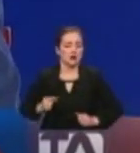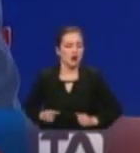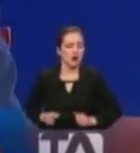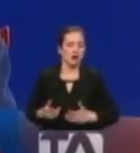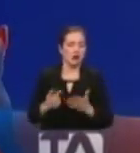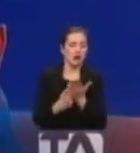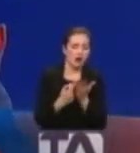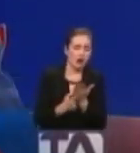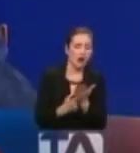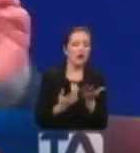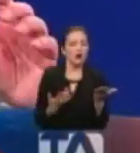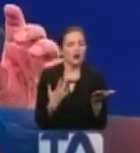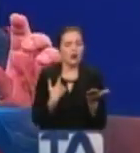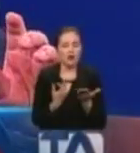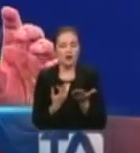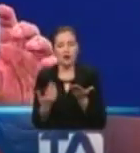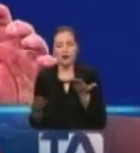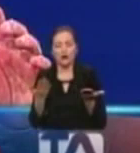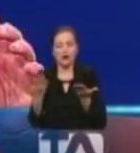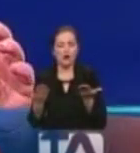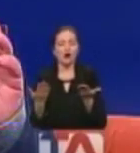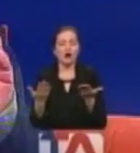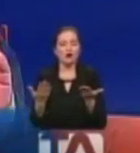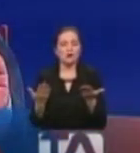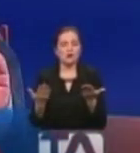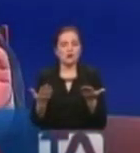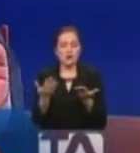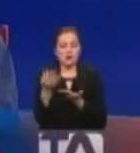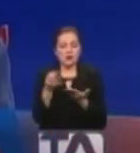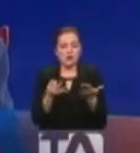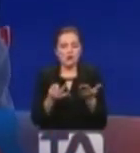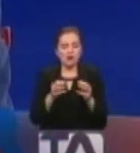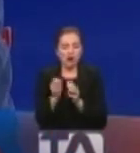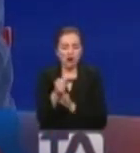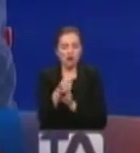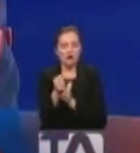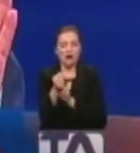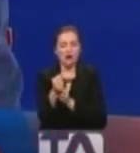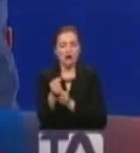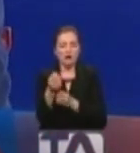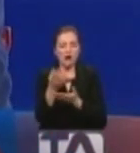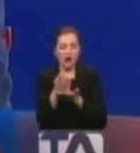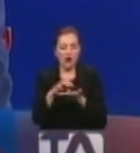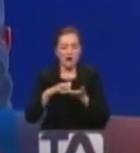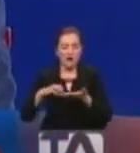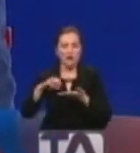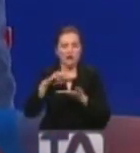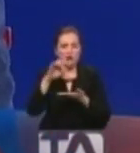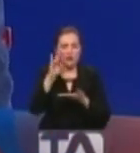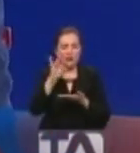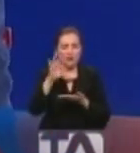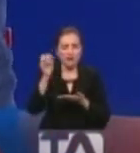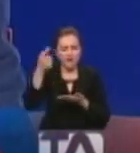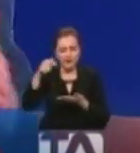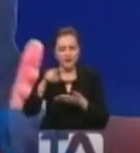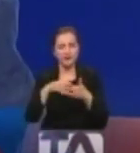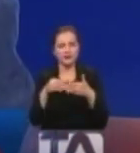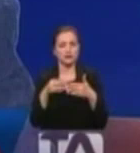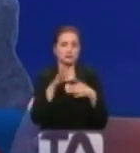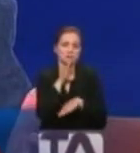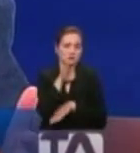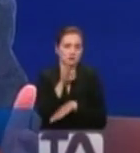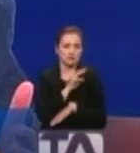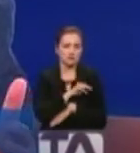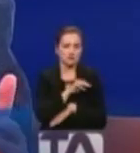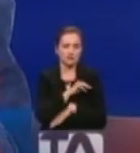con la realidad, porque si se saca el presupuesto del metro, queda alrededor de 750 millones de dólares, que es lo que siempre